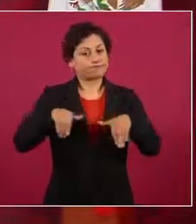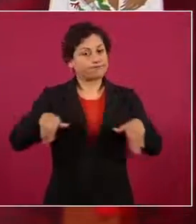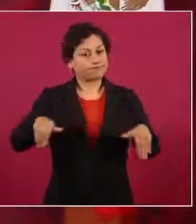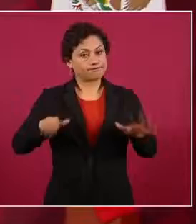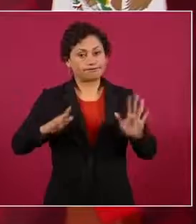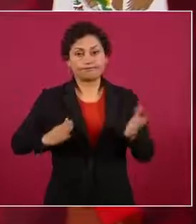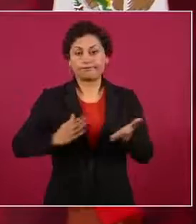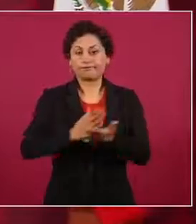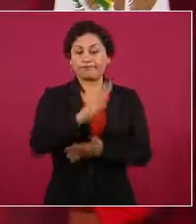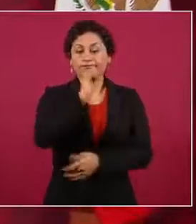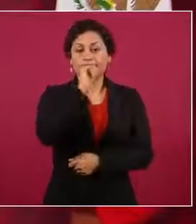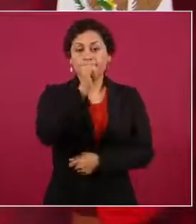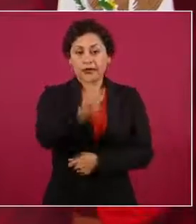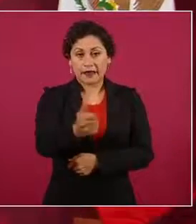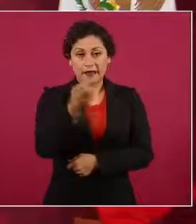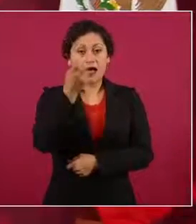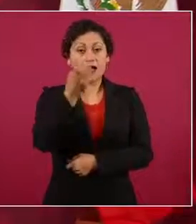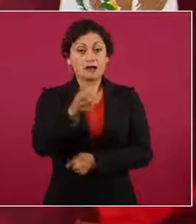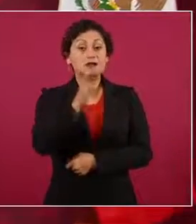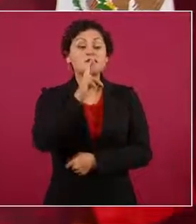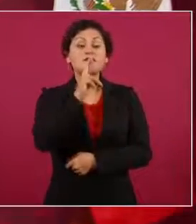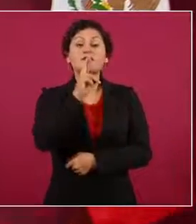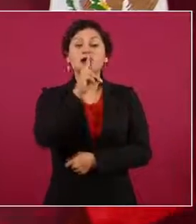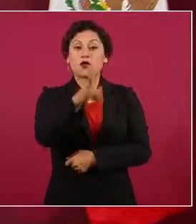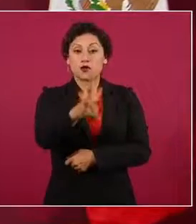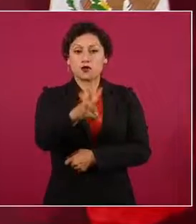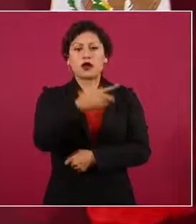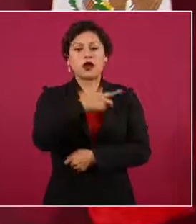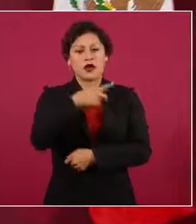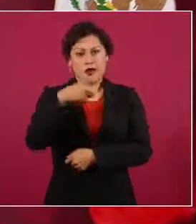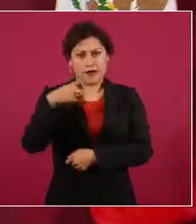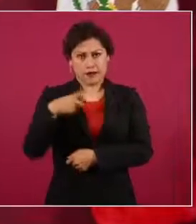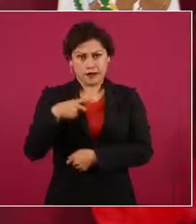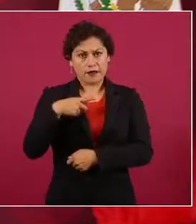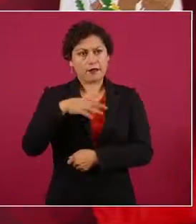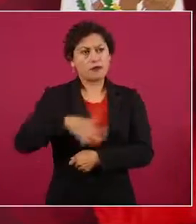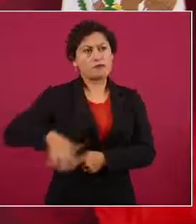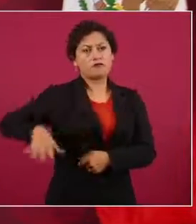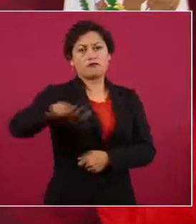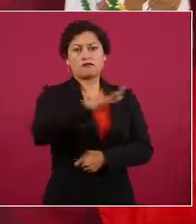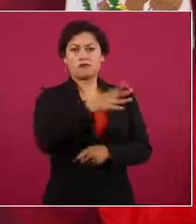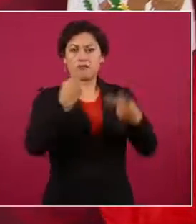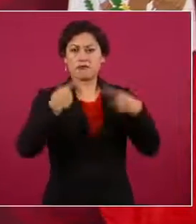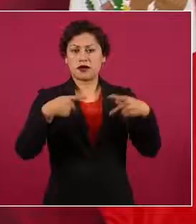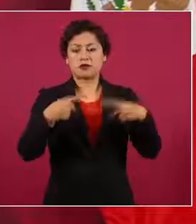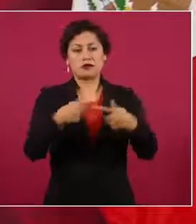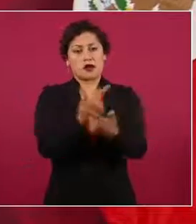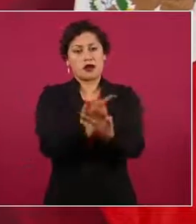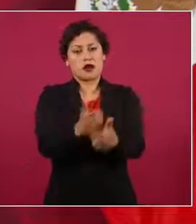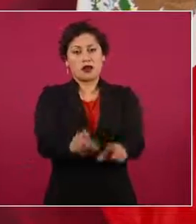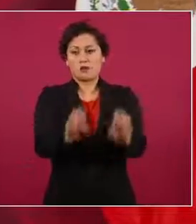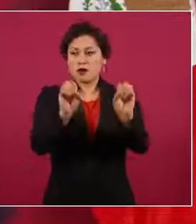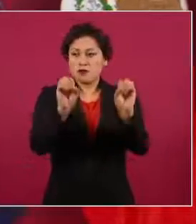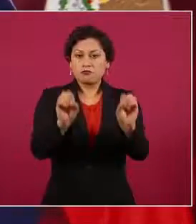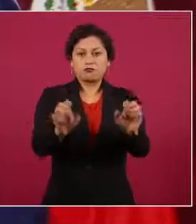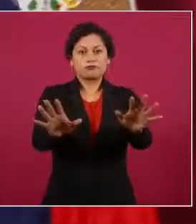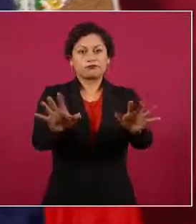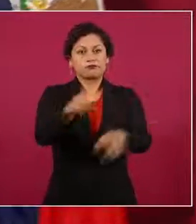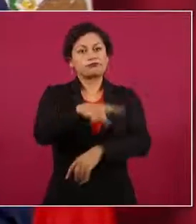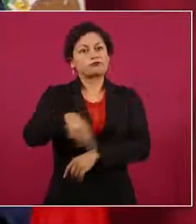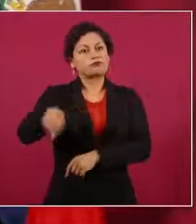mejor, que se deje en libertad a los ciudadanos para que